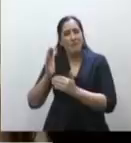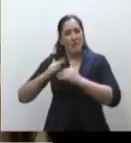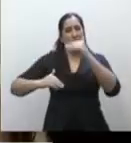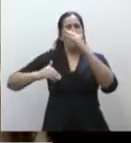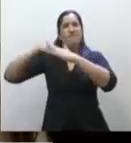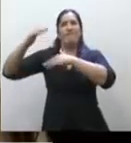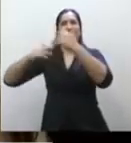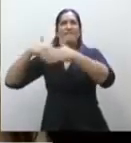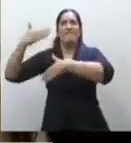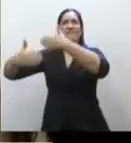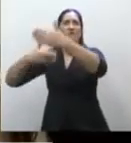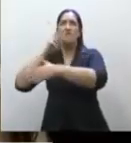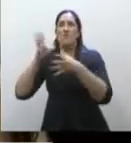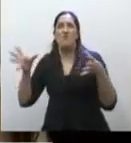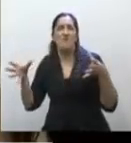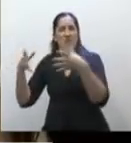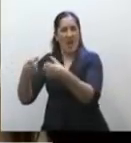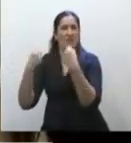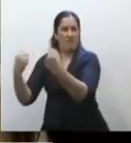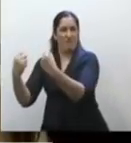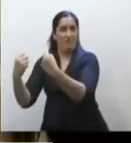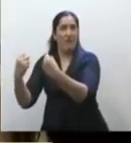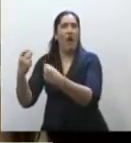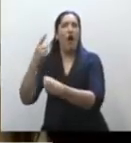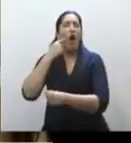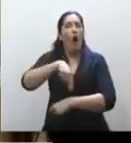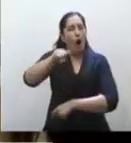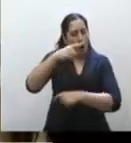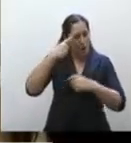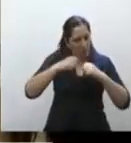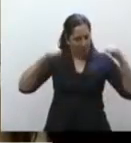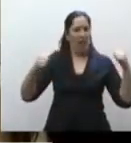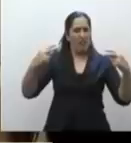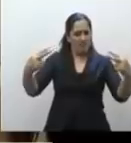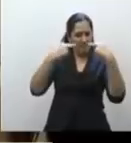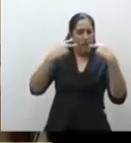está construyendo al mismo tiempo un feminismo que debe también incorporar